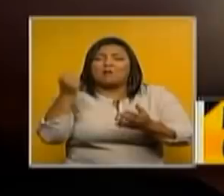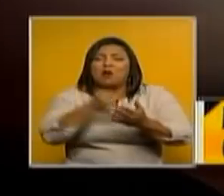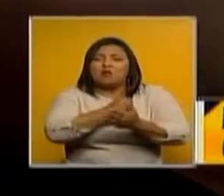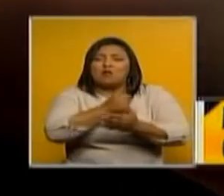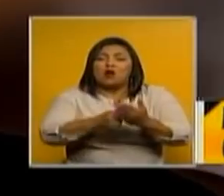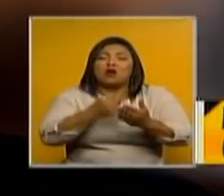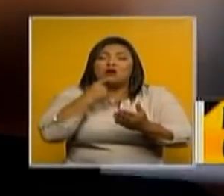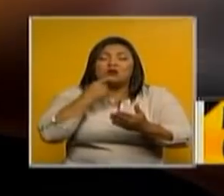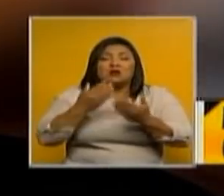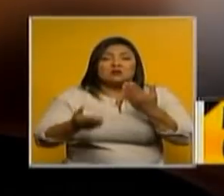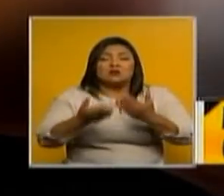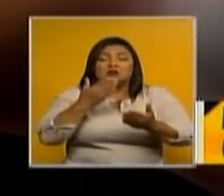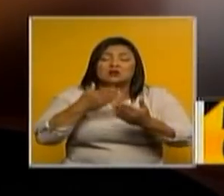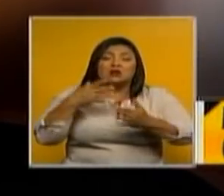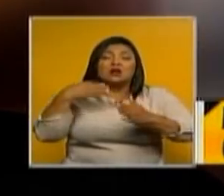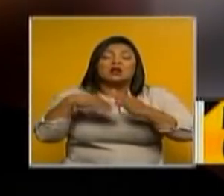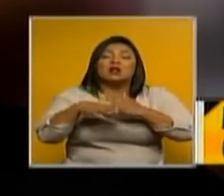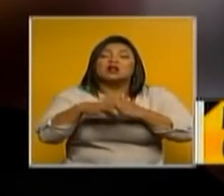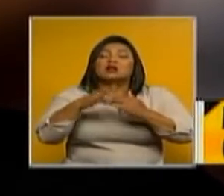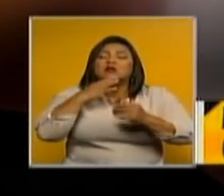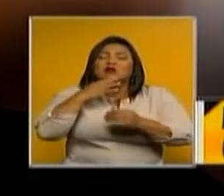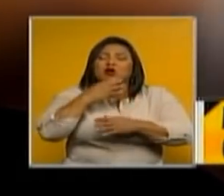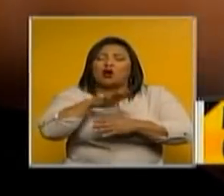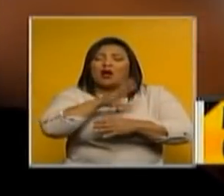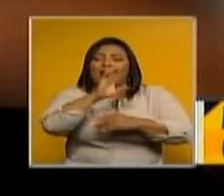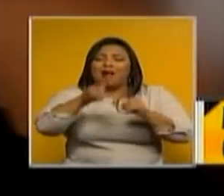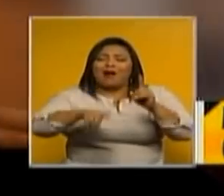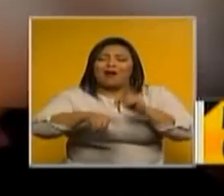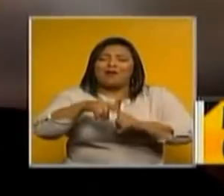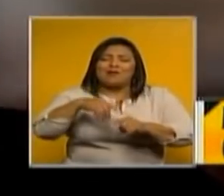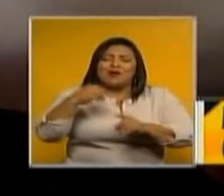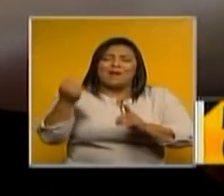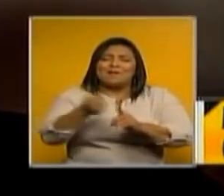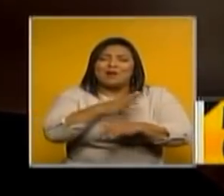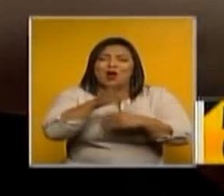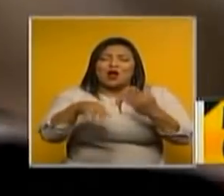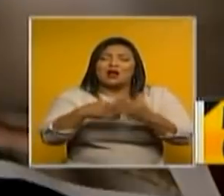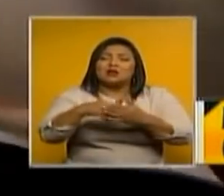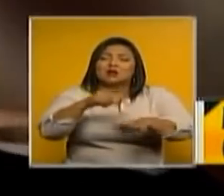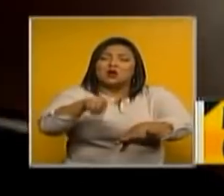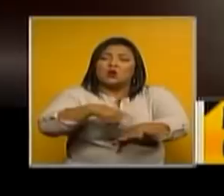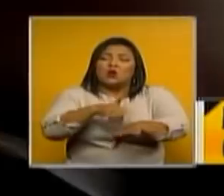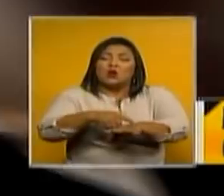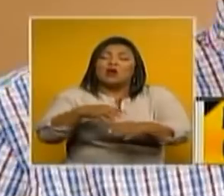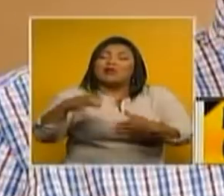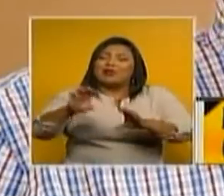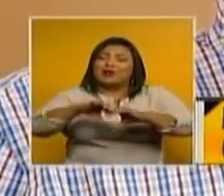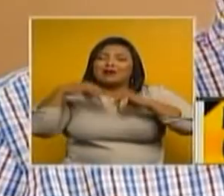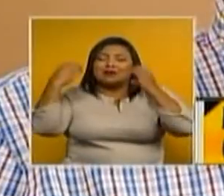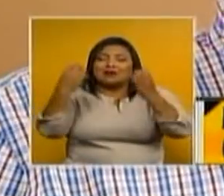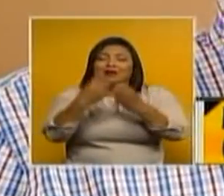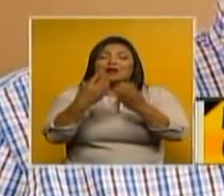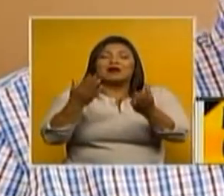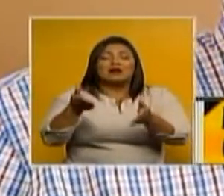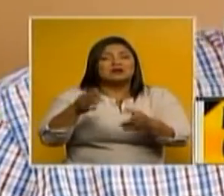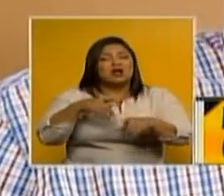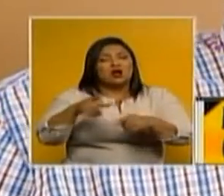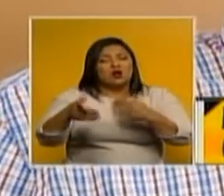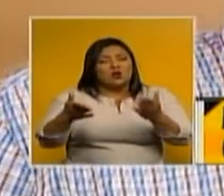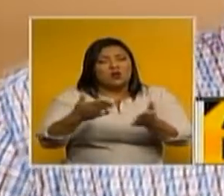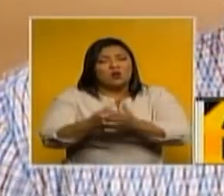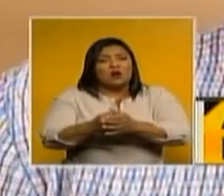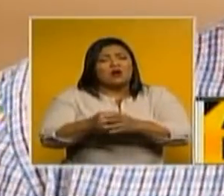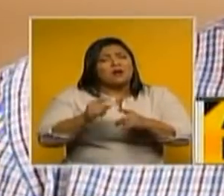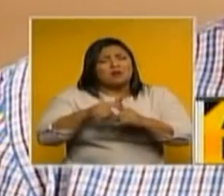sufridos, aparentemente dentro de un caso de bullying, registrado dentro de las horas de clase en su unidad educativa. Está totalmente alejado